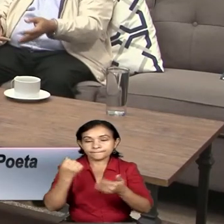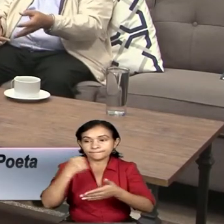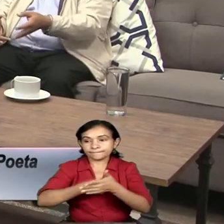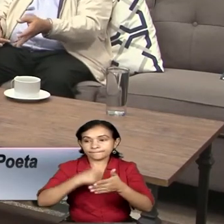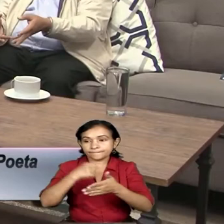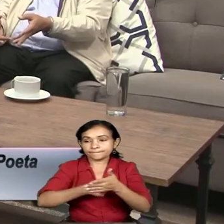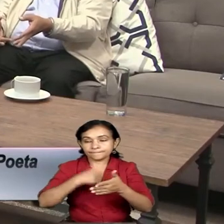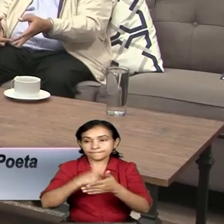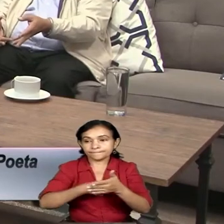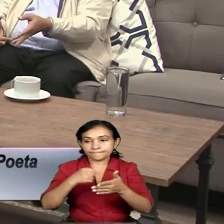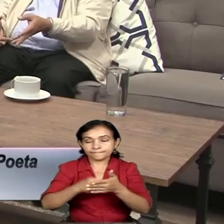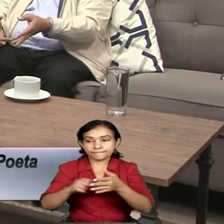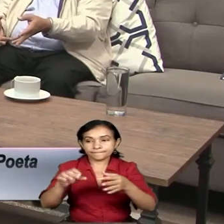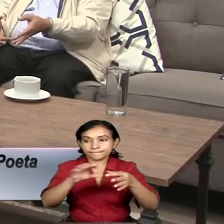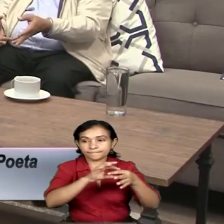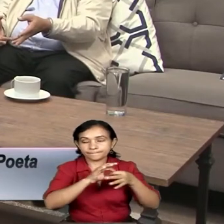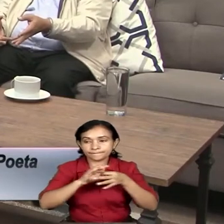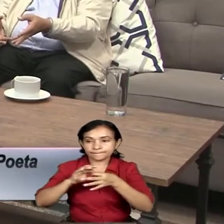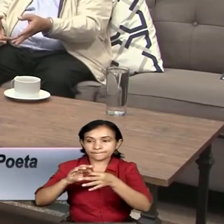gobierno de unidad nacional.